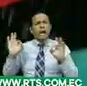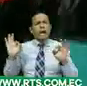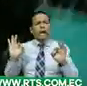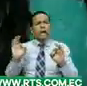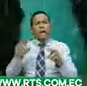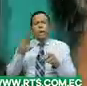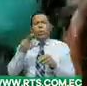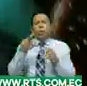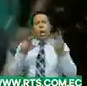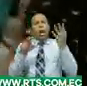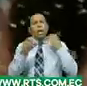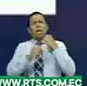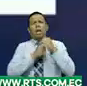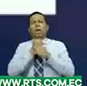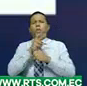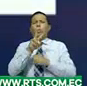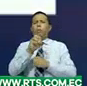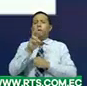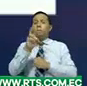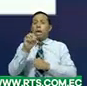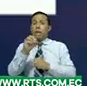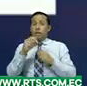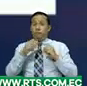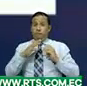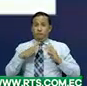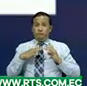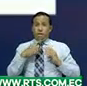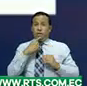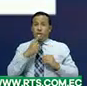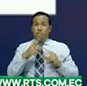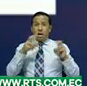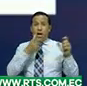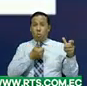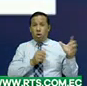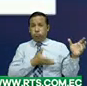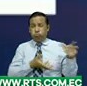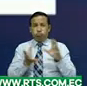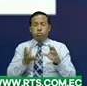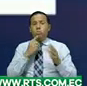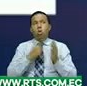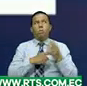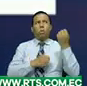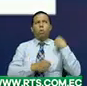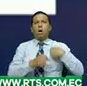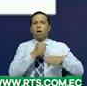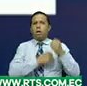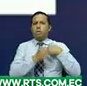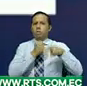del 2020. Es así que, en cuanto a la cifra de emergencias durante el año pasado, se reportaron